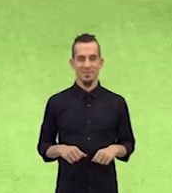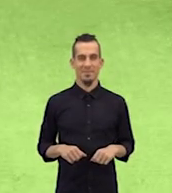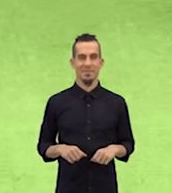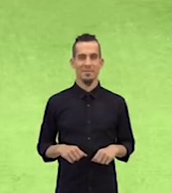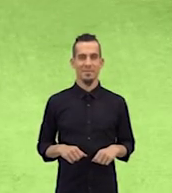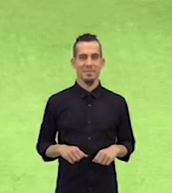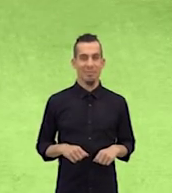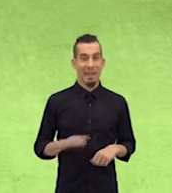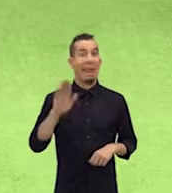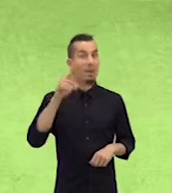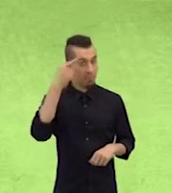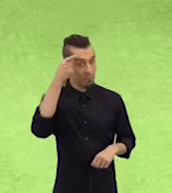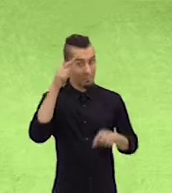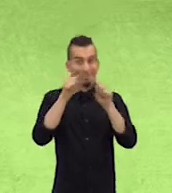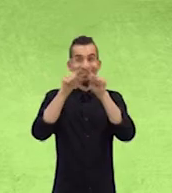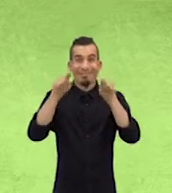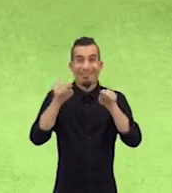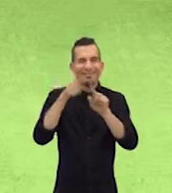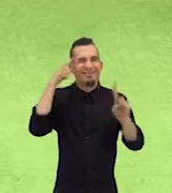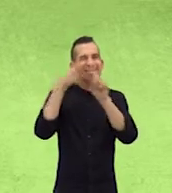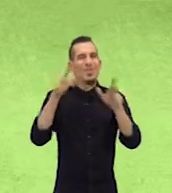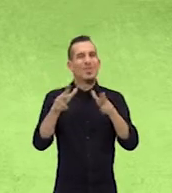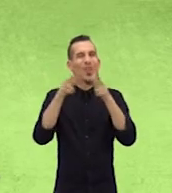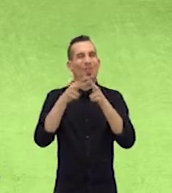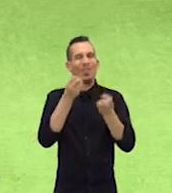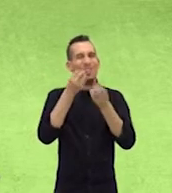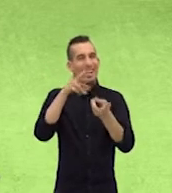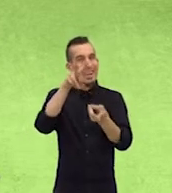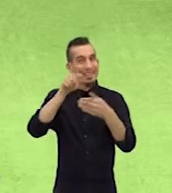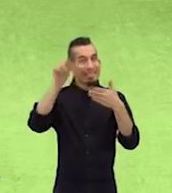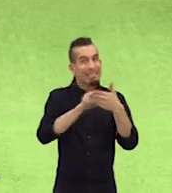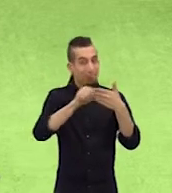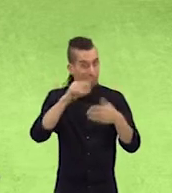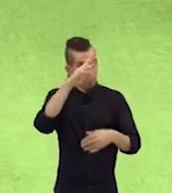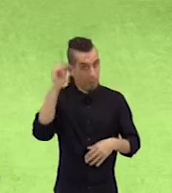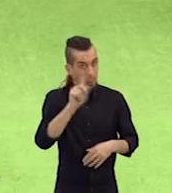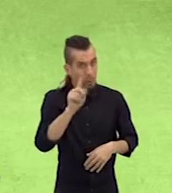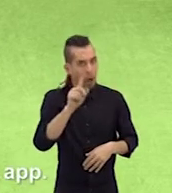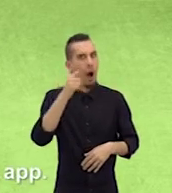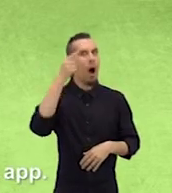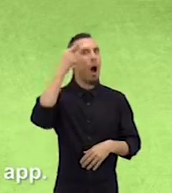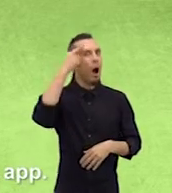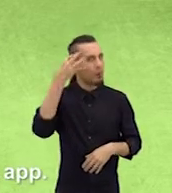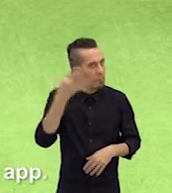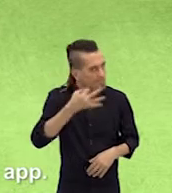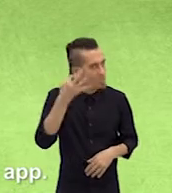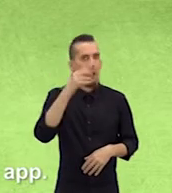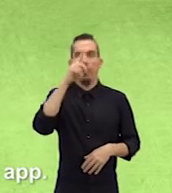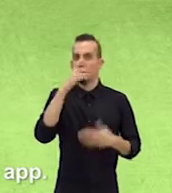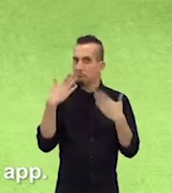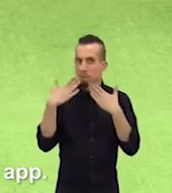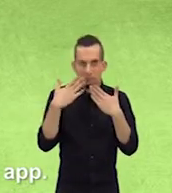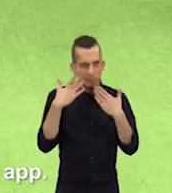suman a esta campaña porque señala que es importante y se dirige a los mejores fines posibles, que son los fines sociales, destinados